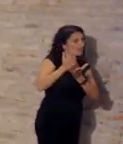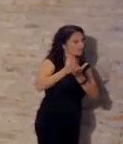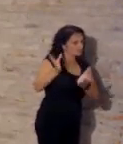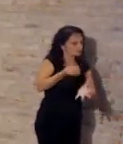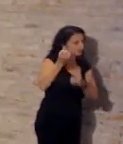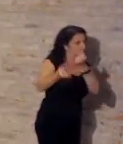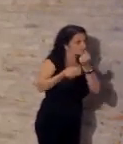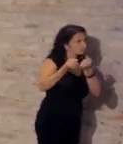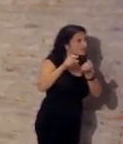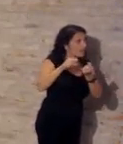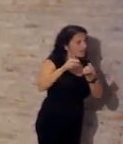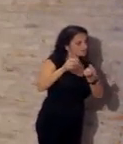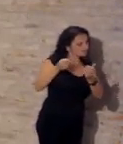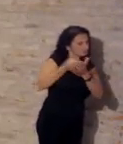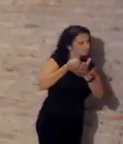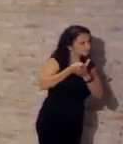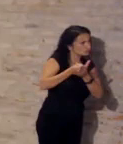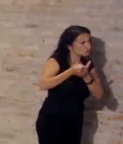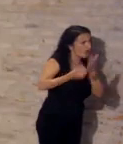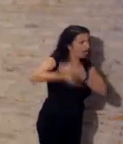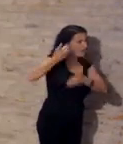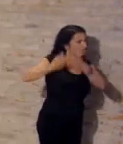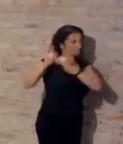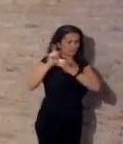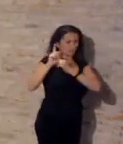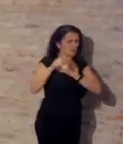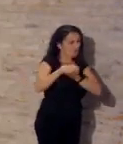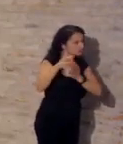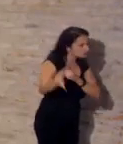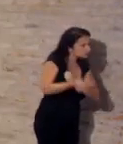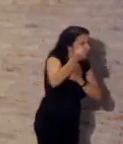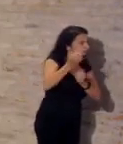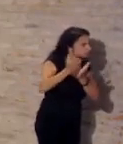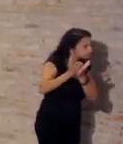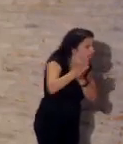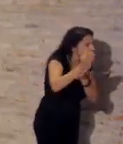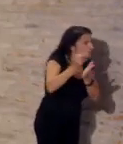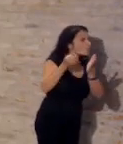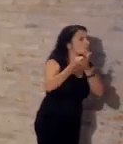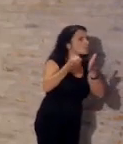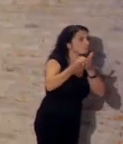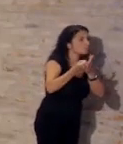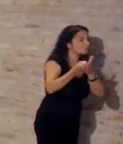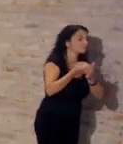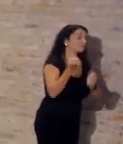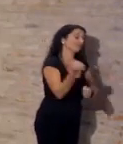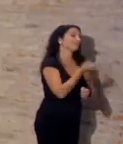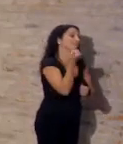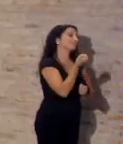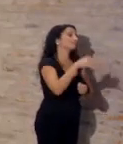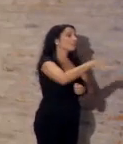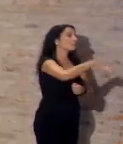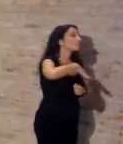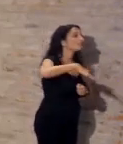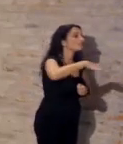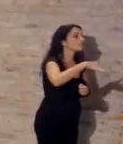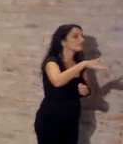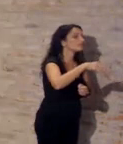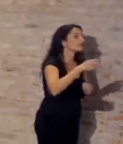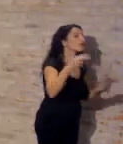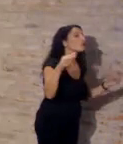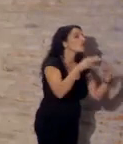atrás en materias de derechos ni en conquistas sociales por eso creo muy necesario espacios como